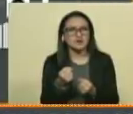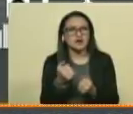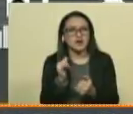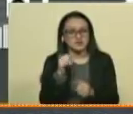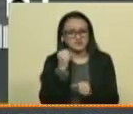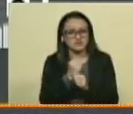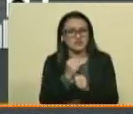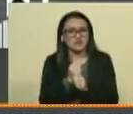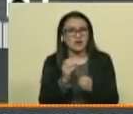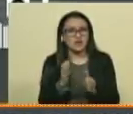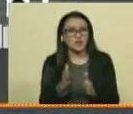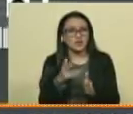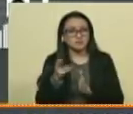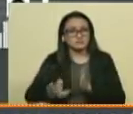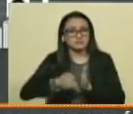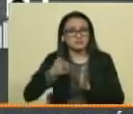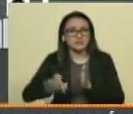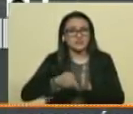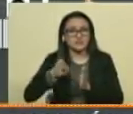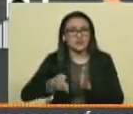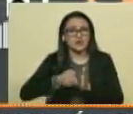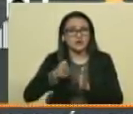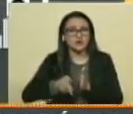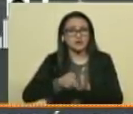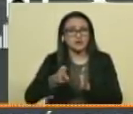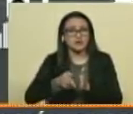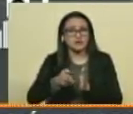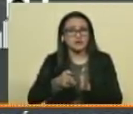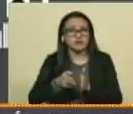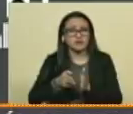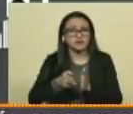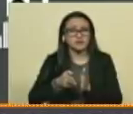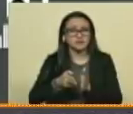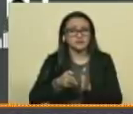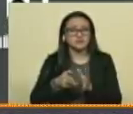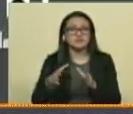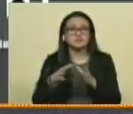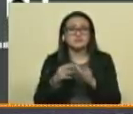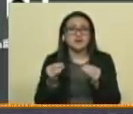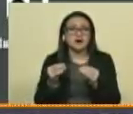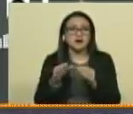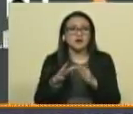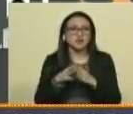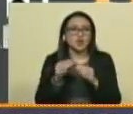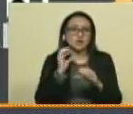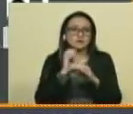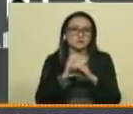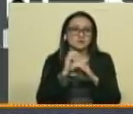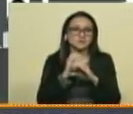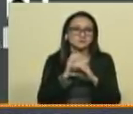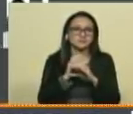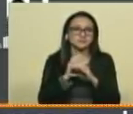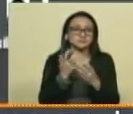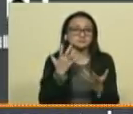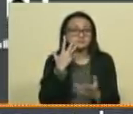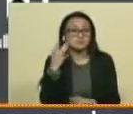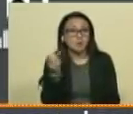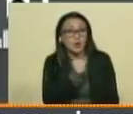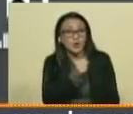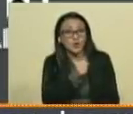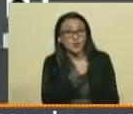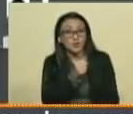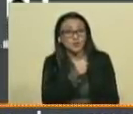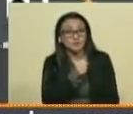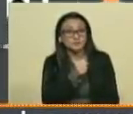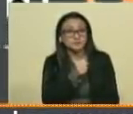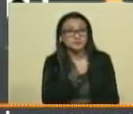y trabajadoras del ferrocarril de los Valles del Tuy en particular y todos nuestros sistemas de transporte, pudieron ellos darse cuenta